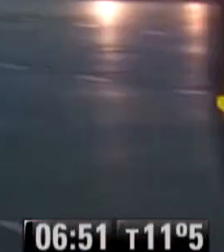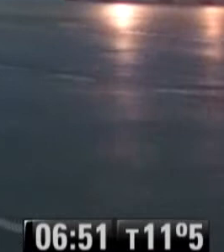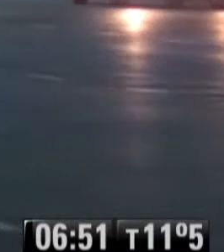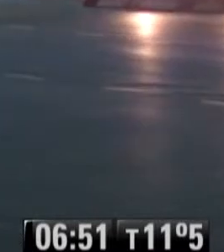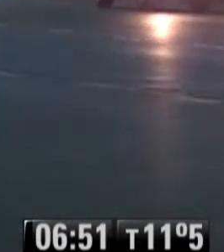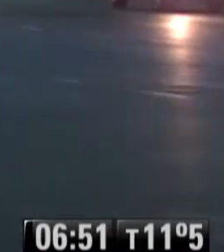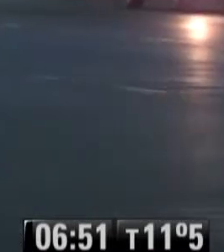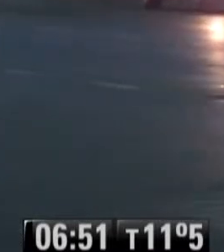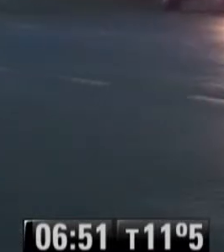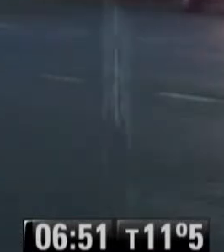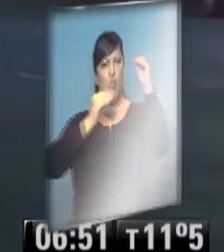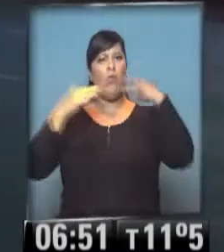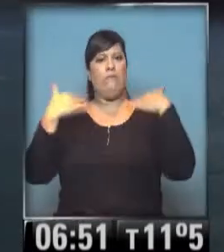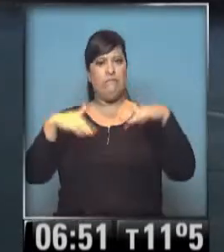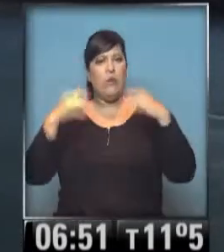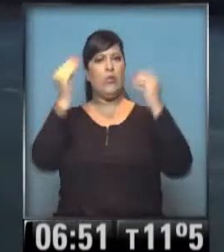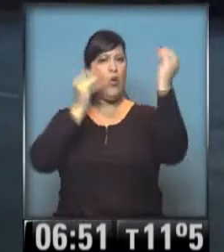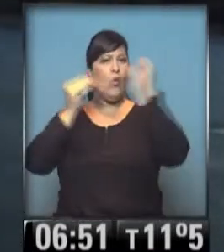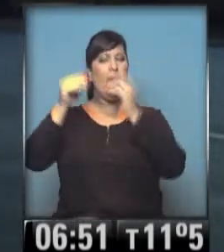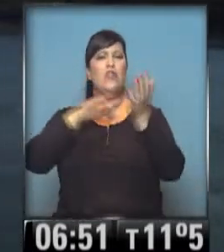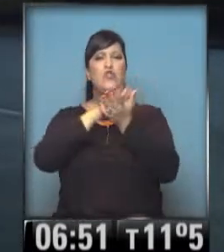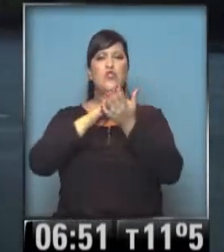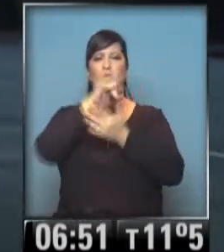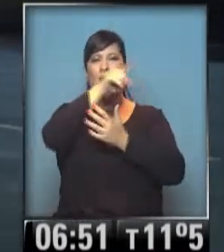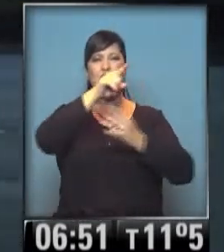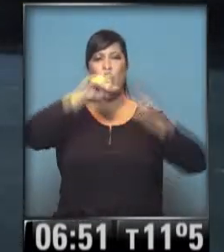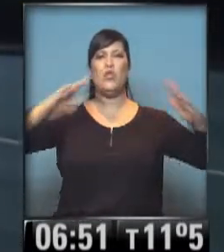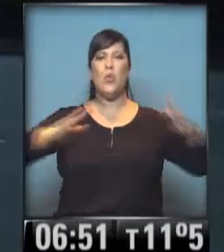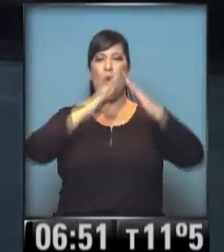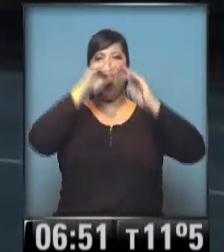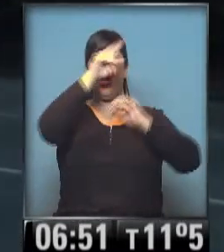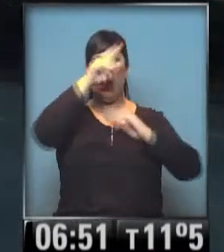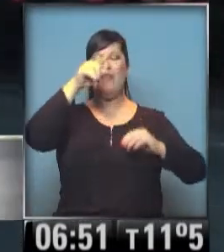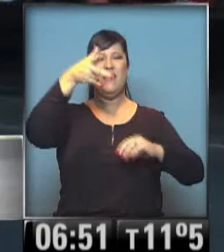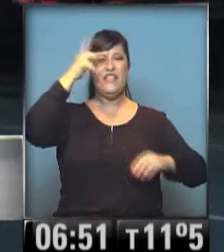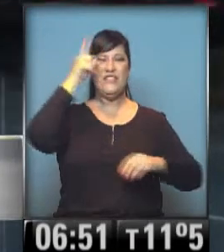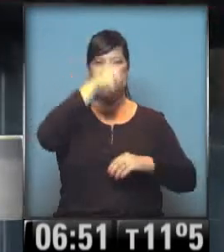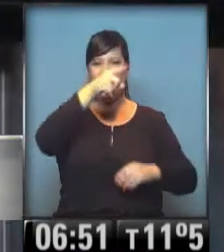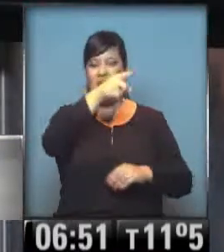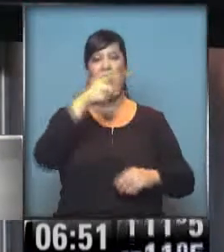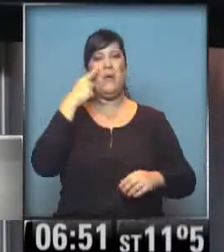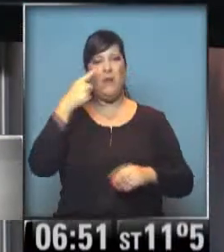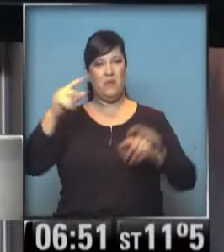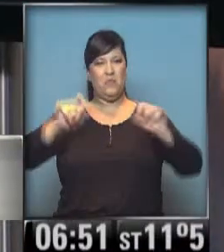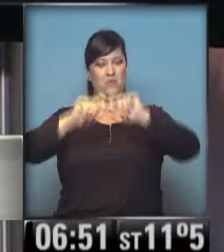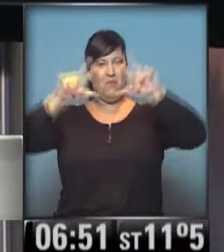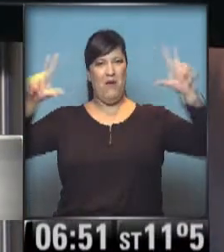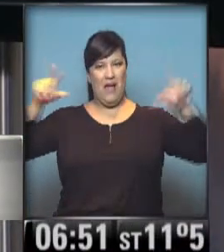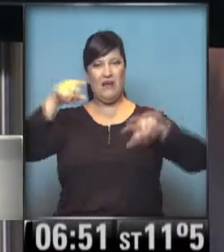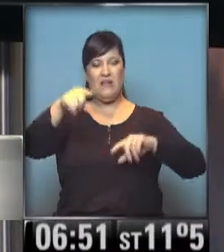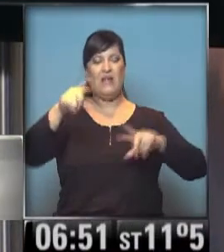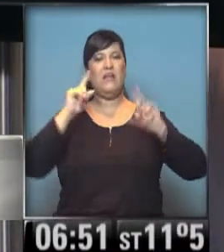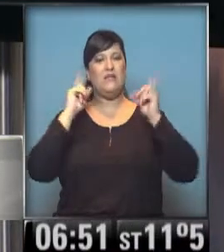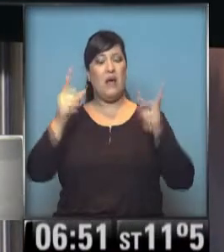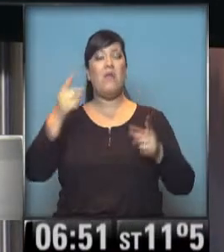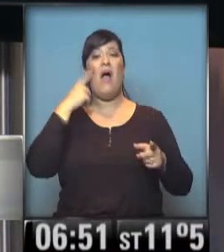preocupante, realmente preocupante la situación por el volcán chileno Calbuco. Aquí vemos las imágenes, el